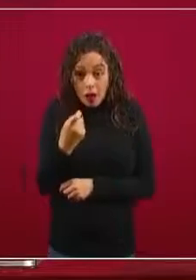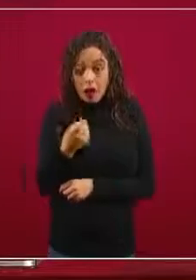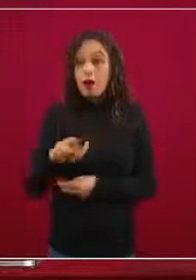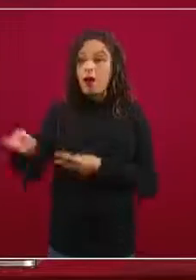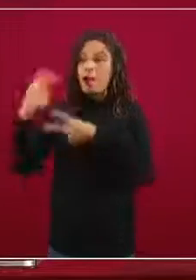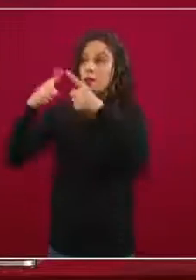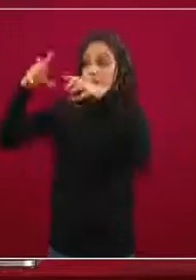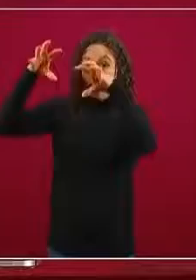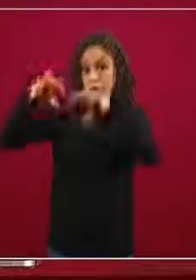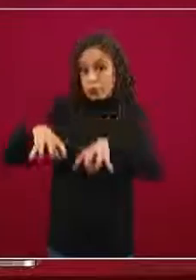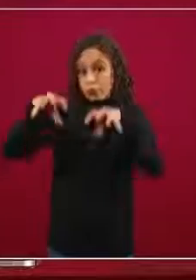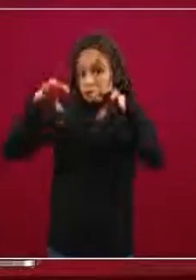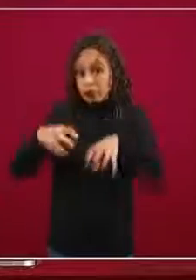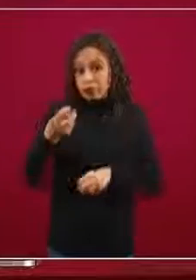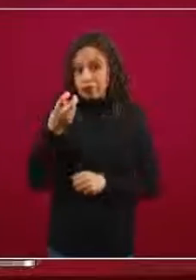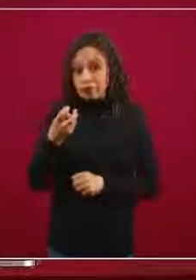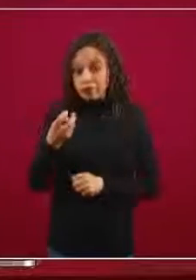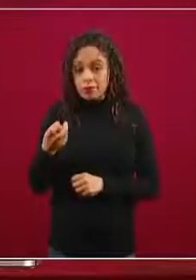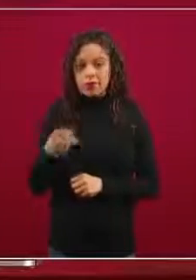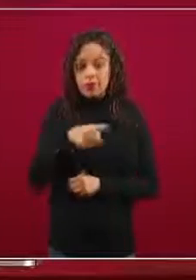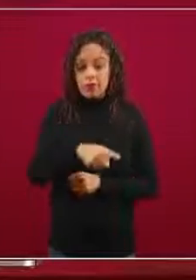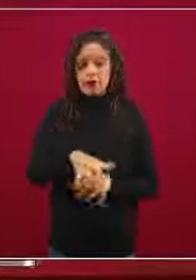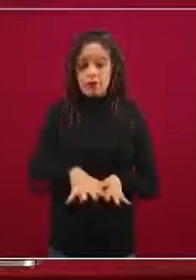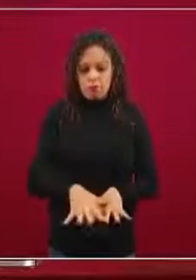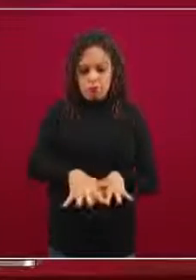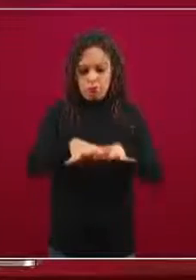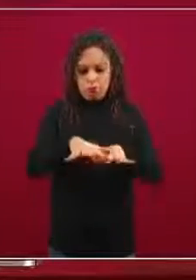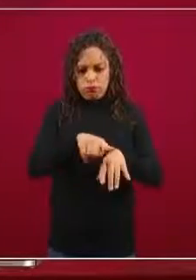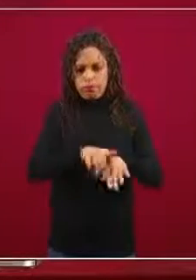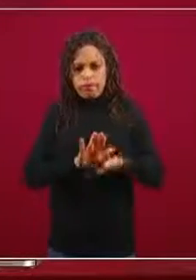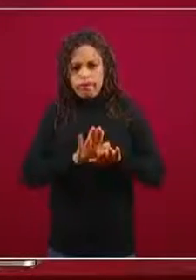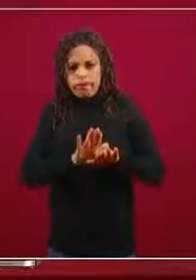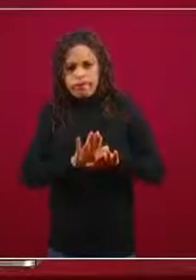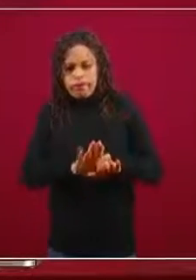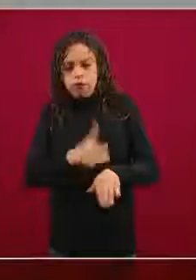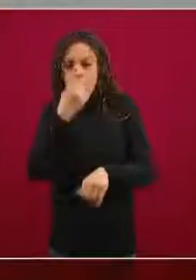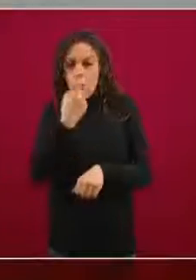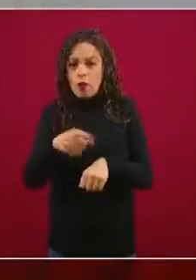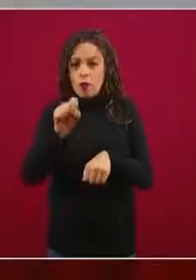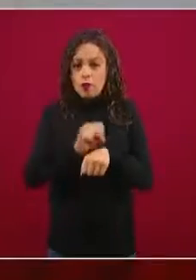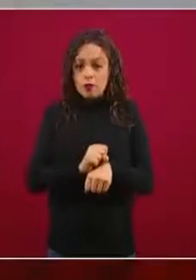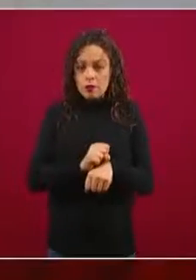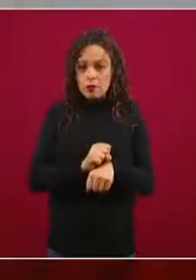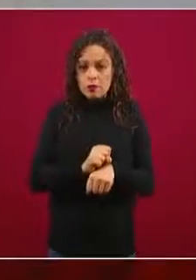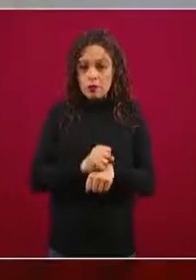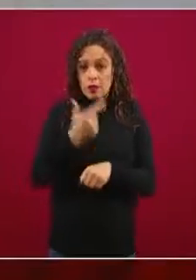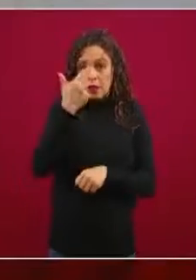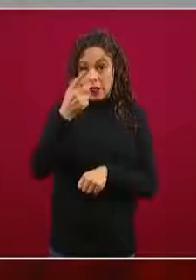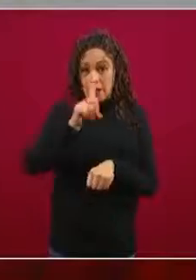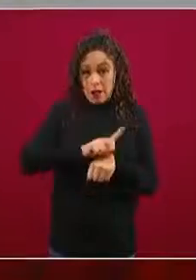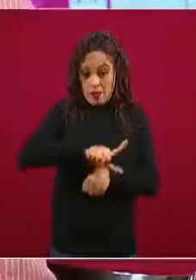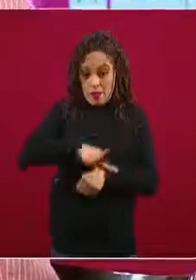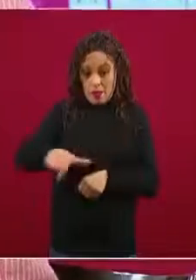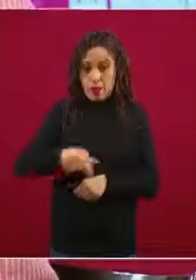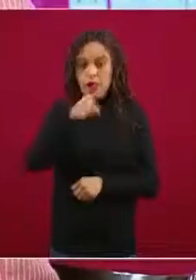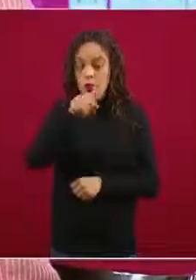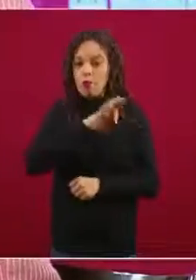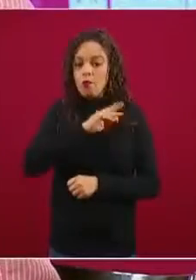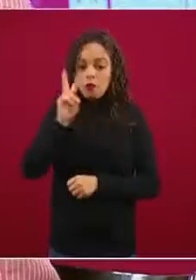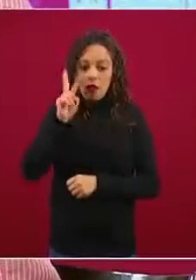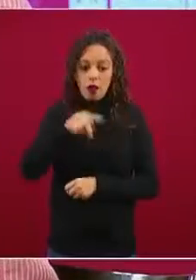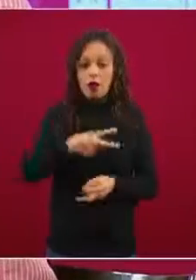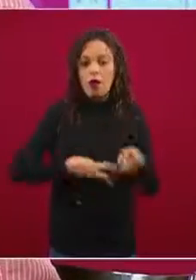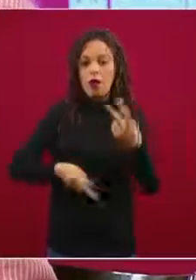lluvia, en cuanto se quede estancada, en una semana, 7 días después, usted va a ver que proliferan las larvas de los